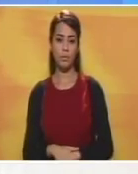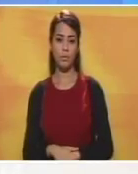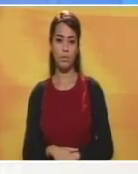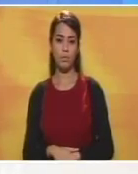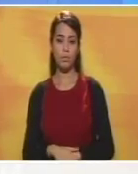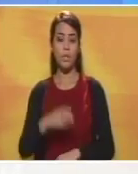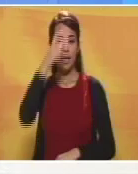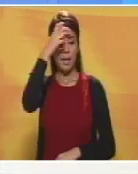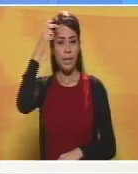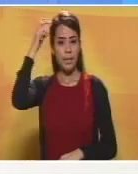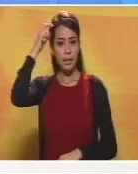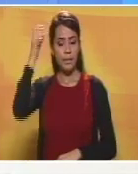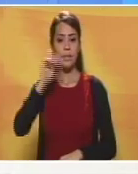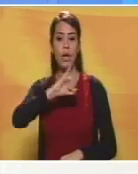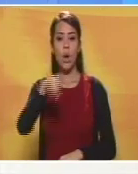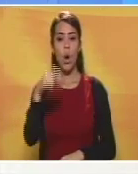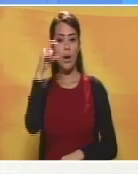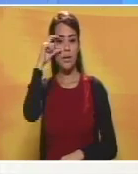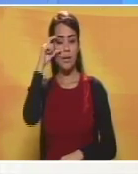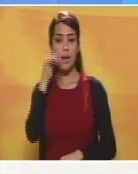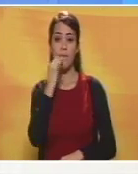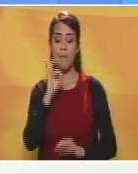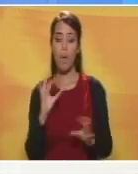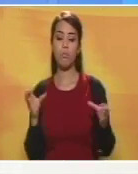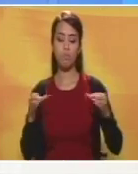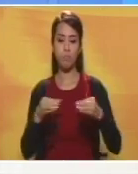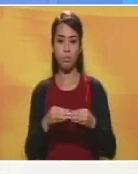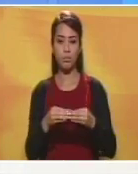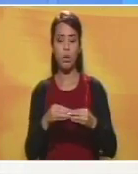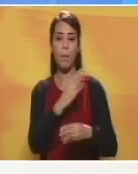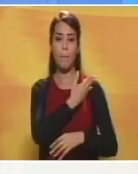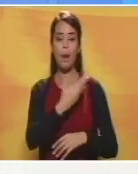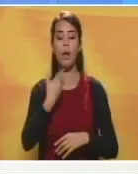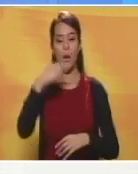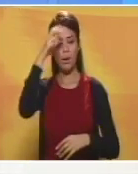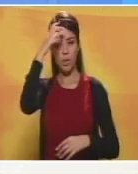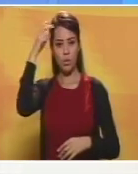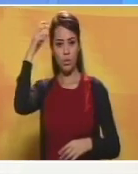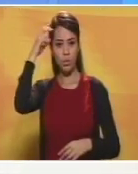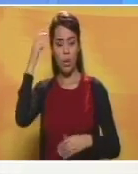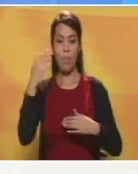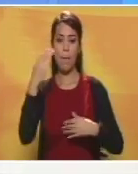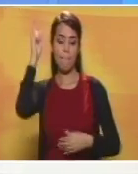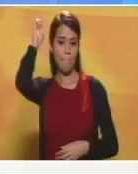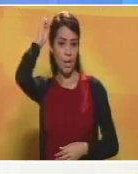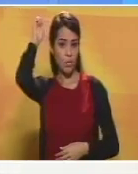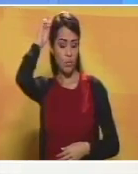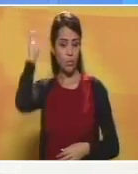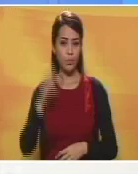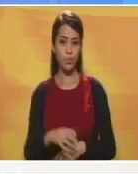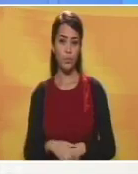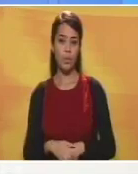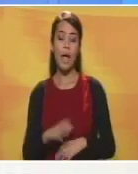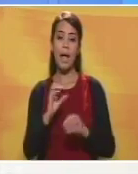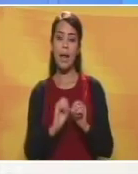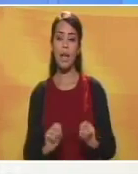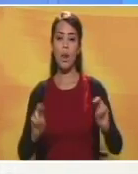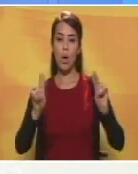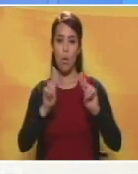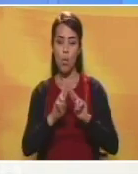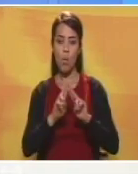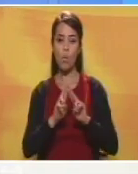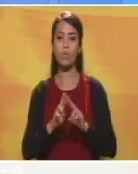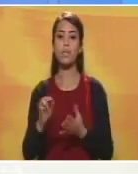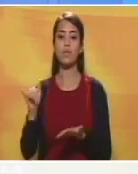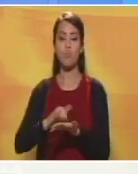El canciller de la República, Jorge Arreaza, sostuvo una reunión con su homólogo de Perú, Néstor Polipocio, en la sede de la ONU en Nueva York, Estados